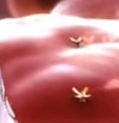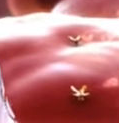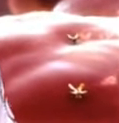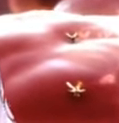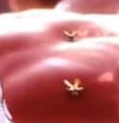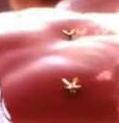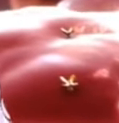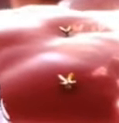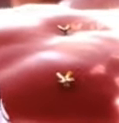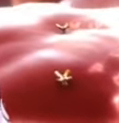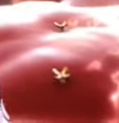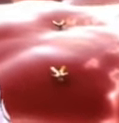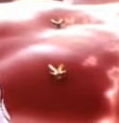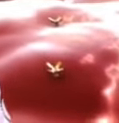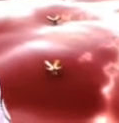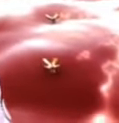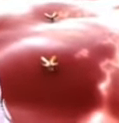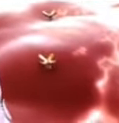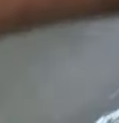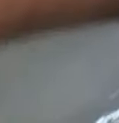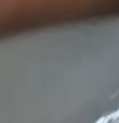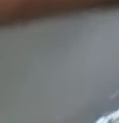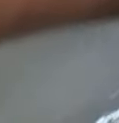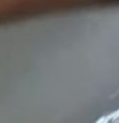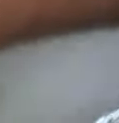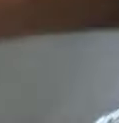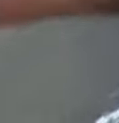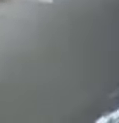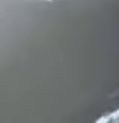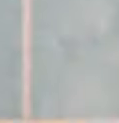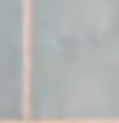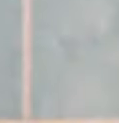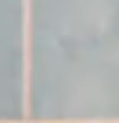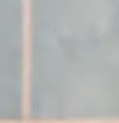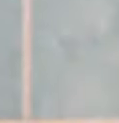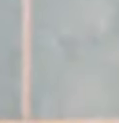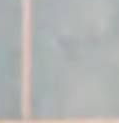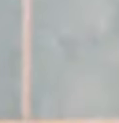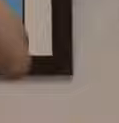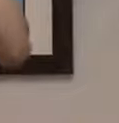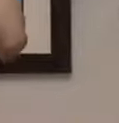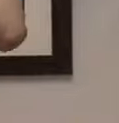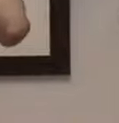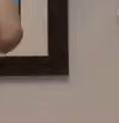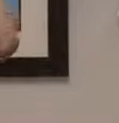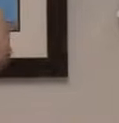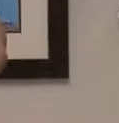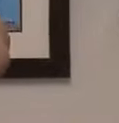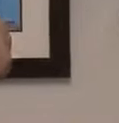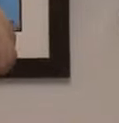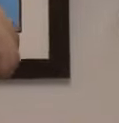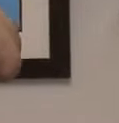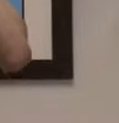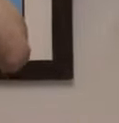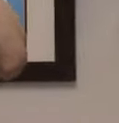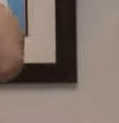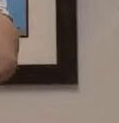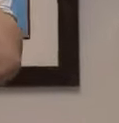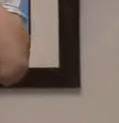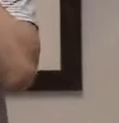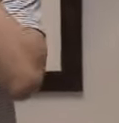Recuerde, lavarse las manos frecuentemente, ya sea con productos a base de alcohol o con agua y jabón. Cubrirse la boca y la nariz